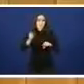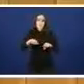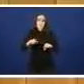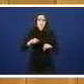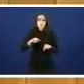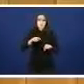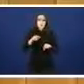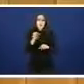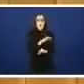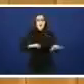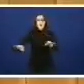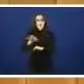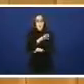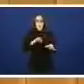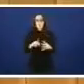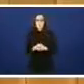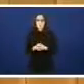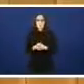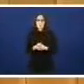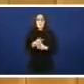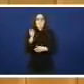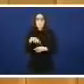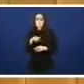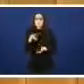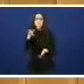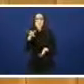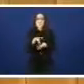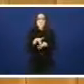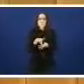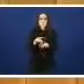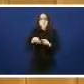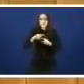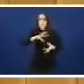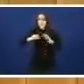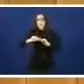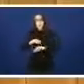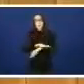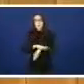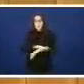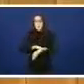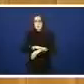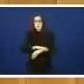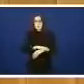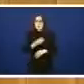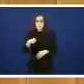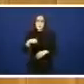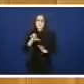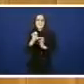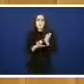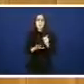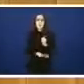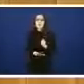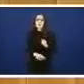organizativo. Se equiparan os días de libre disposicións os previstos a nivel estatal no Estatuto Básico do Empregado Público.